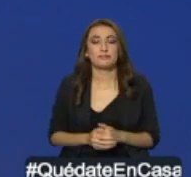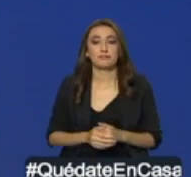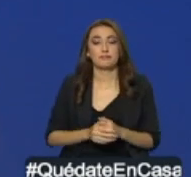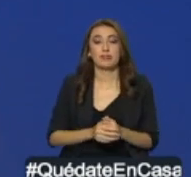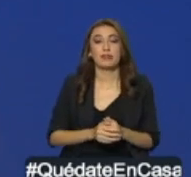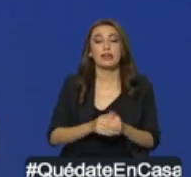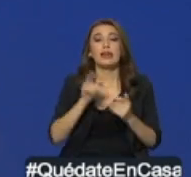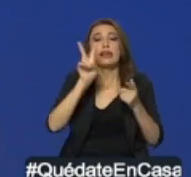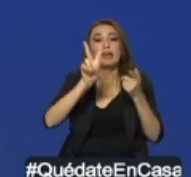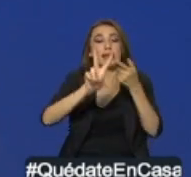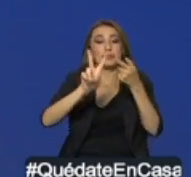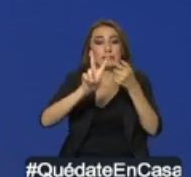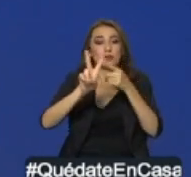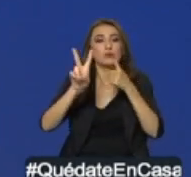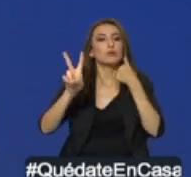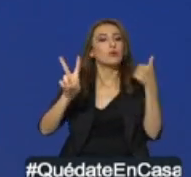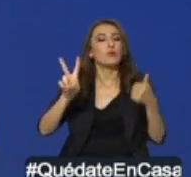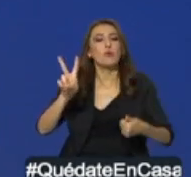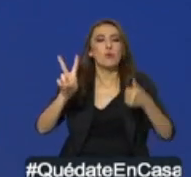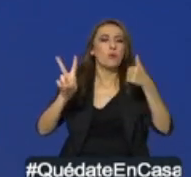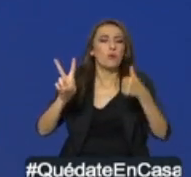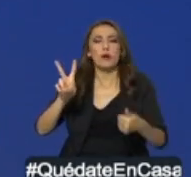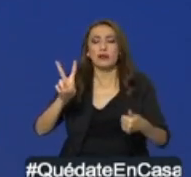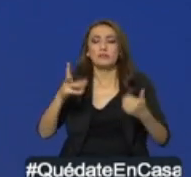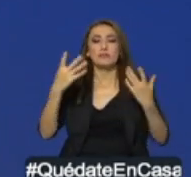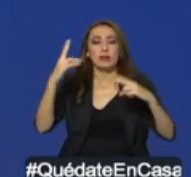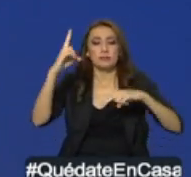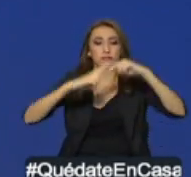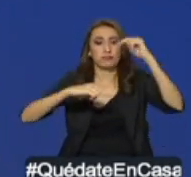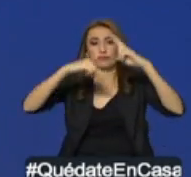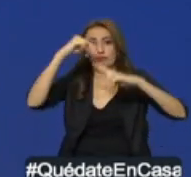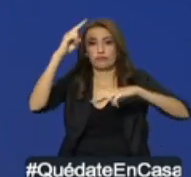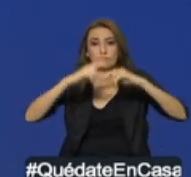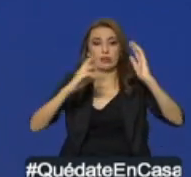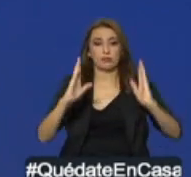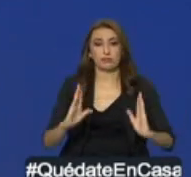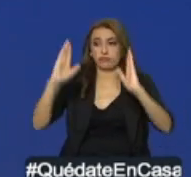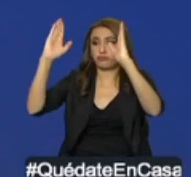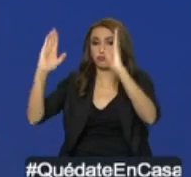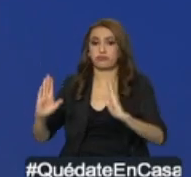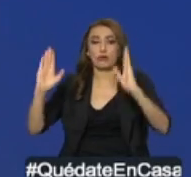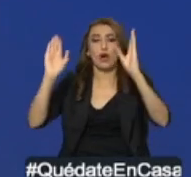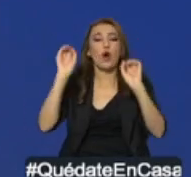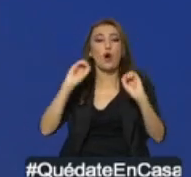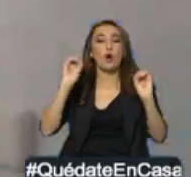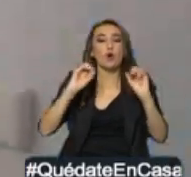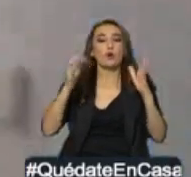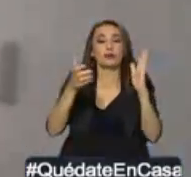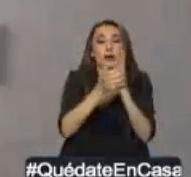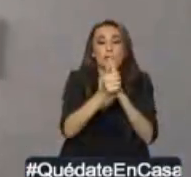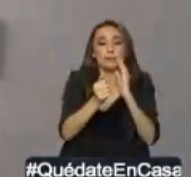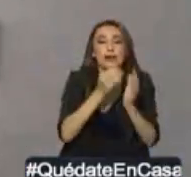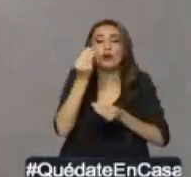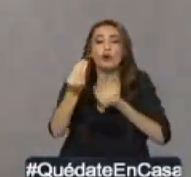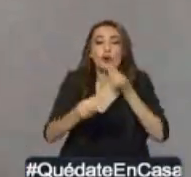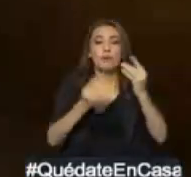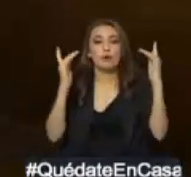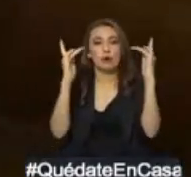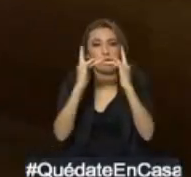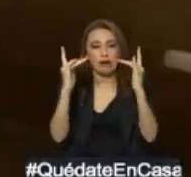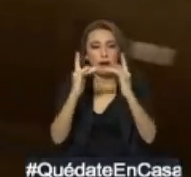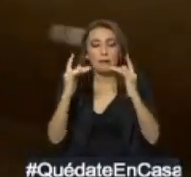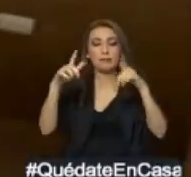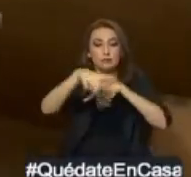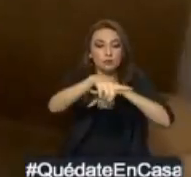eje es la infraestructura tiene que ver con la capacidad de hospitalaria las camas el número de unidades de terapia intensiva